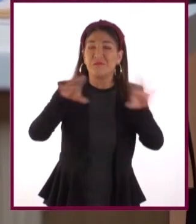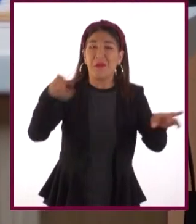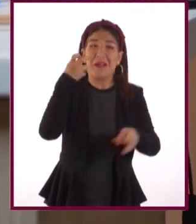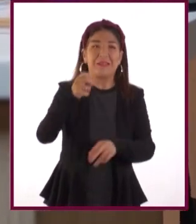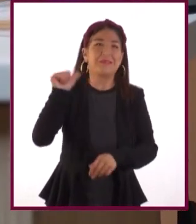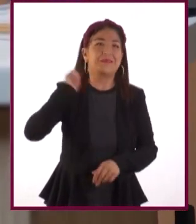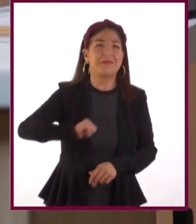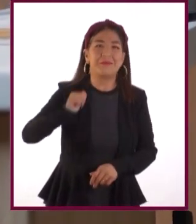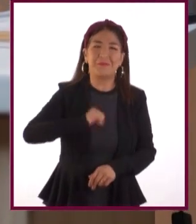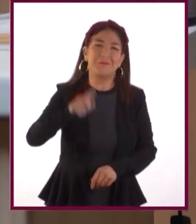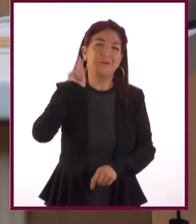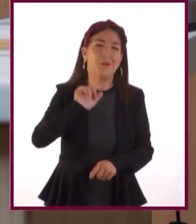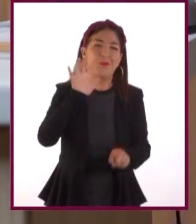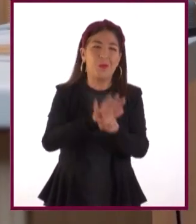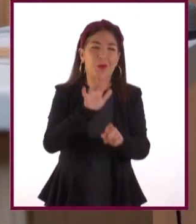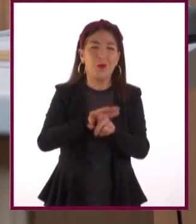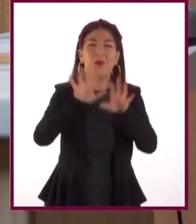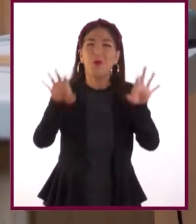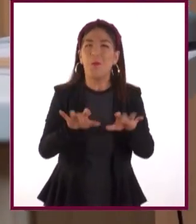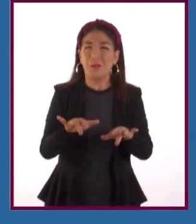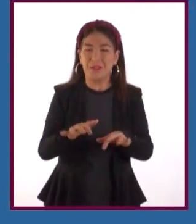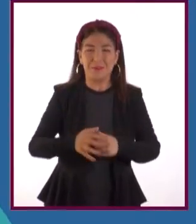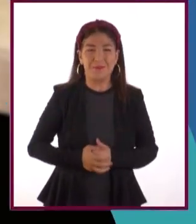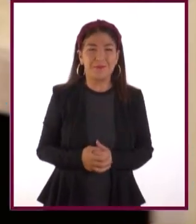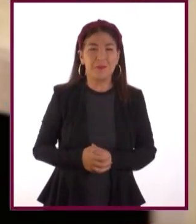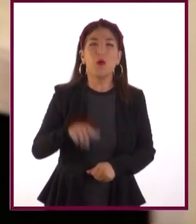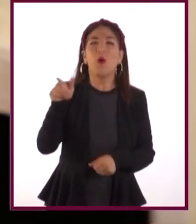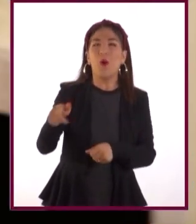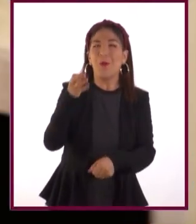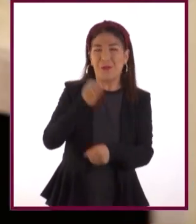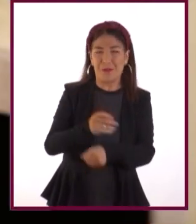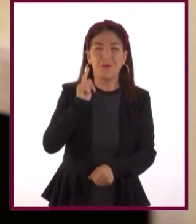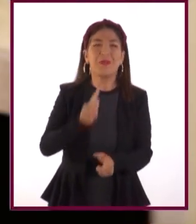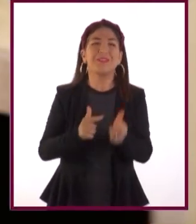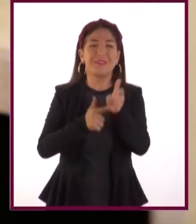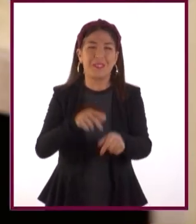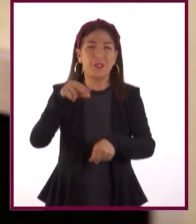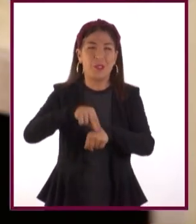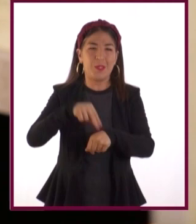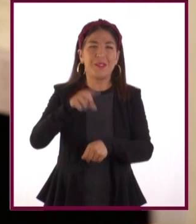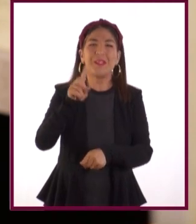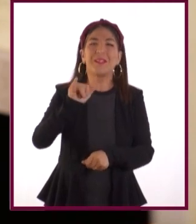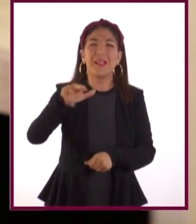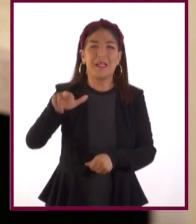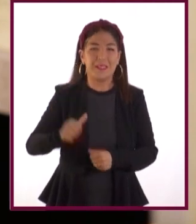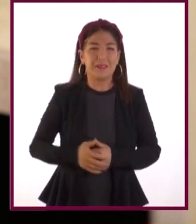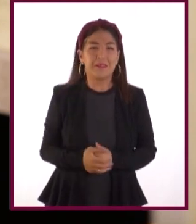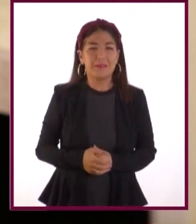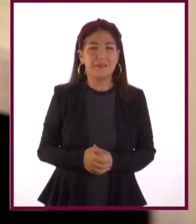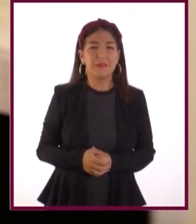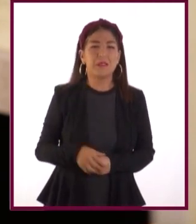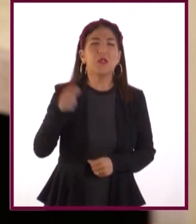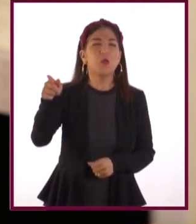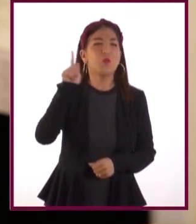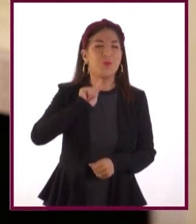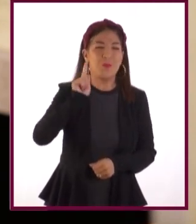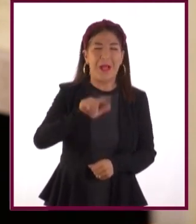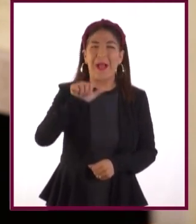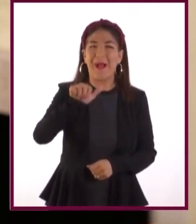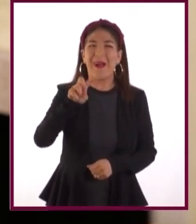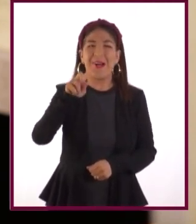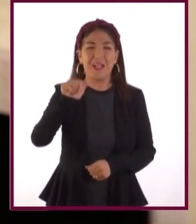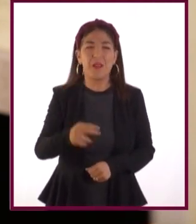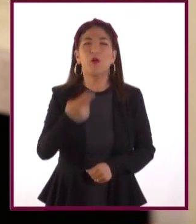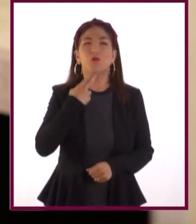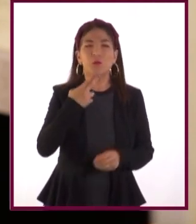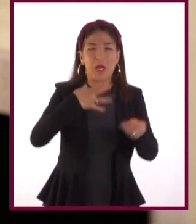una profeta de la era de la computación. Continuamos con Diana García. Oye, sabemos que esta